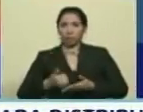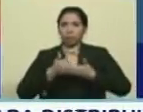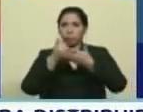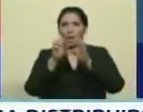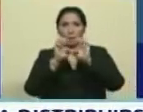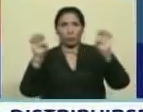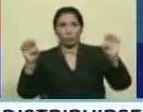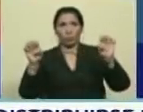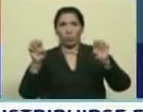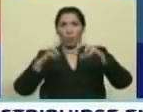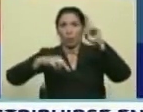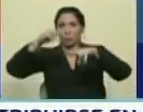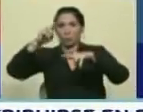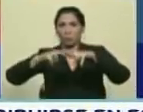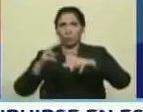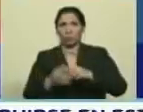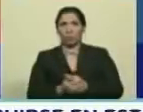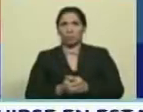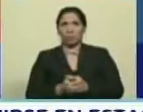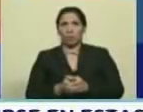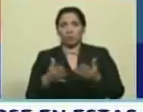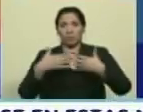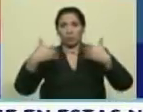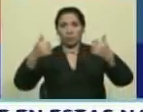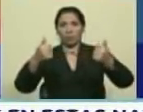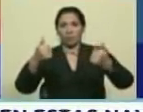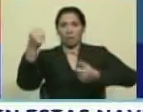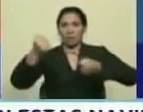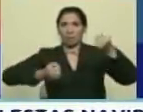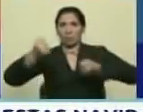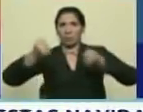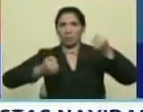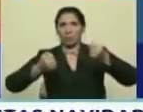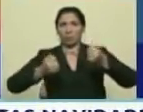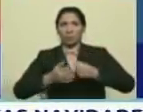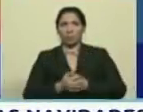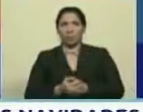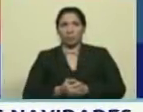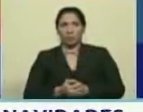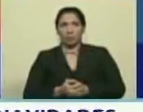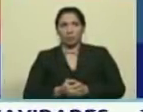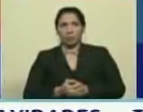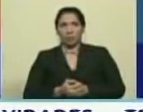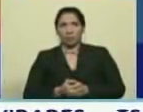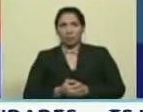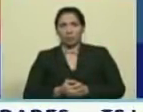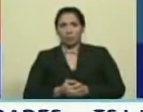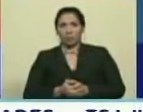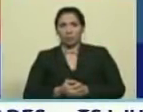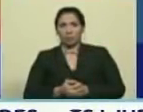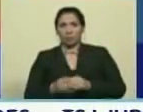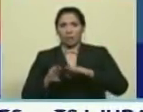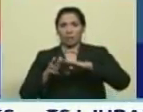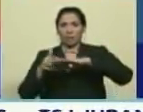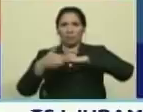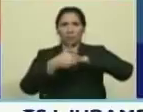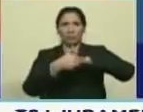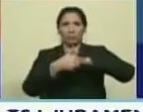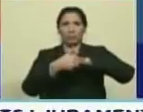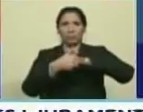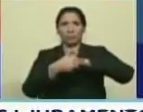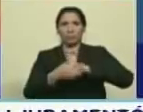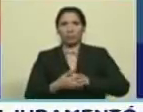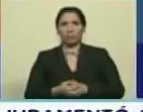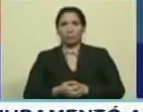educación, construcción, seguridad, transporte y logística. Aún con sus insuficiencias, el